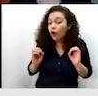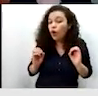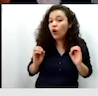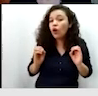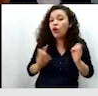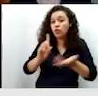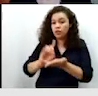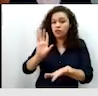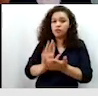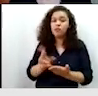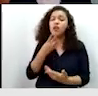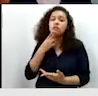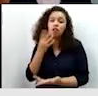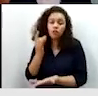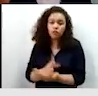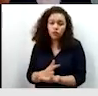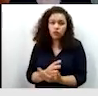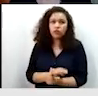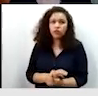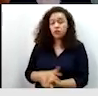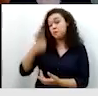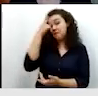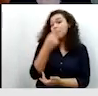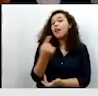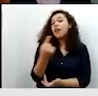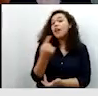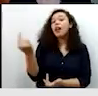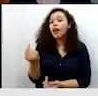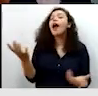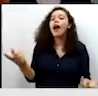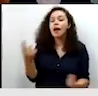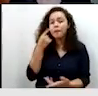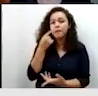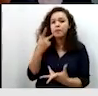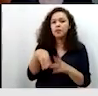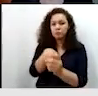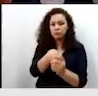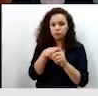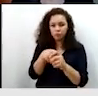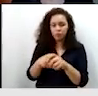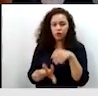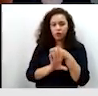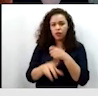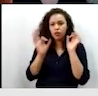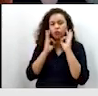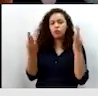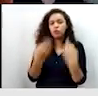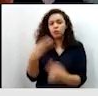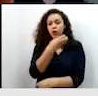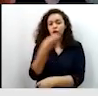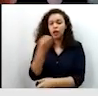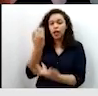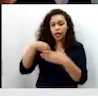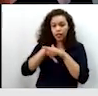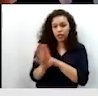discapacidad. ¿Para qué? Para que en este caso evitemos la saturación y sea de una forma ordenada el ingreso y el egreso,